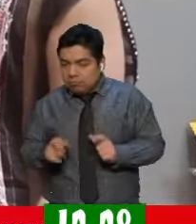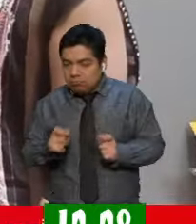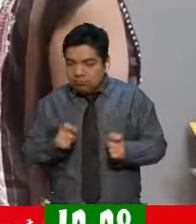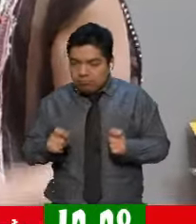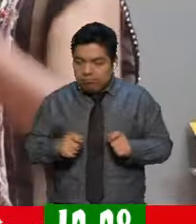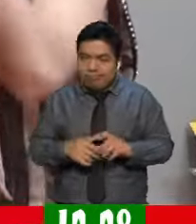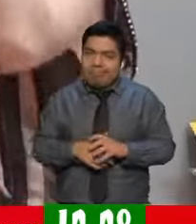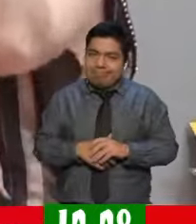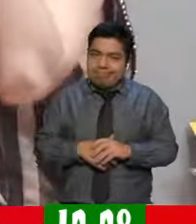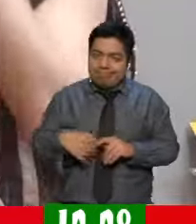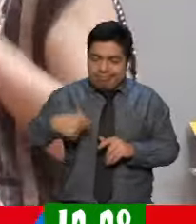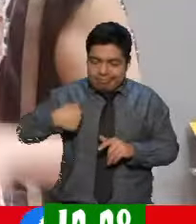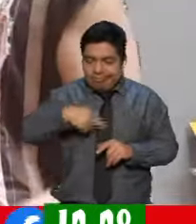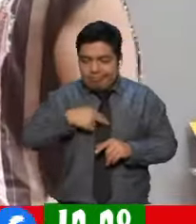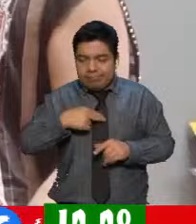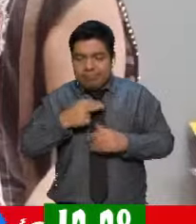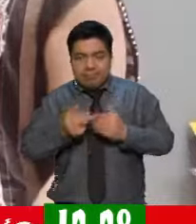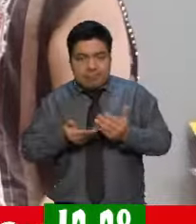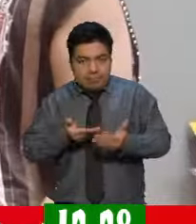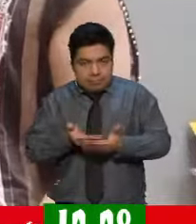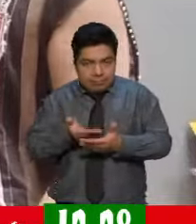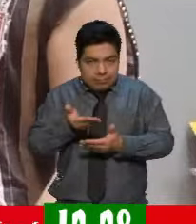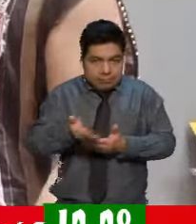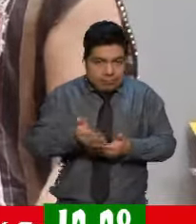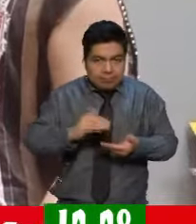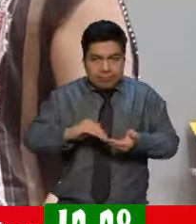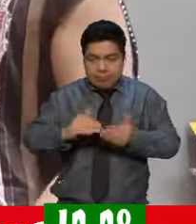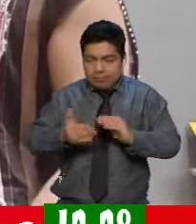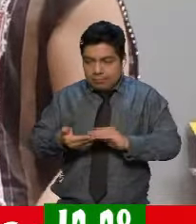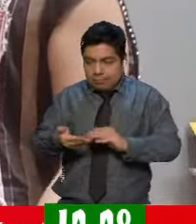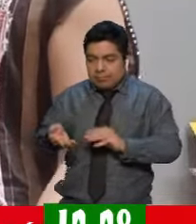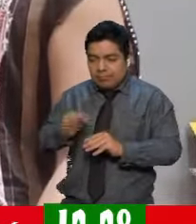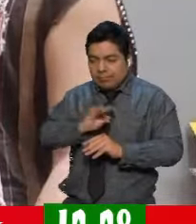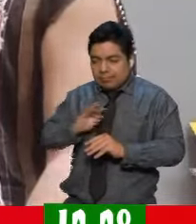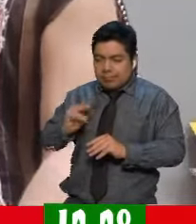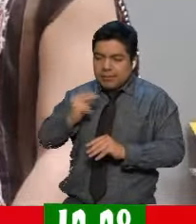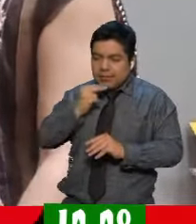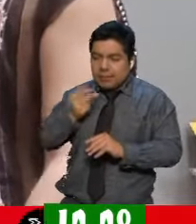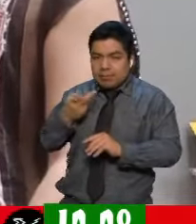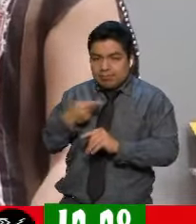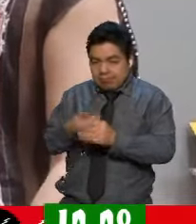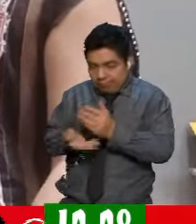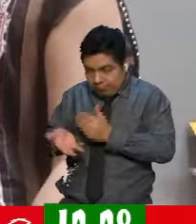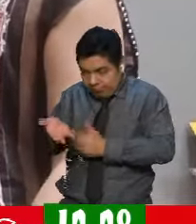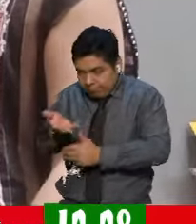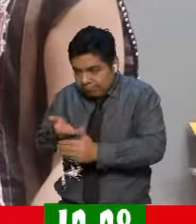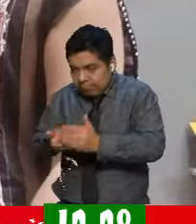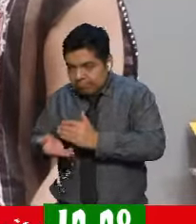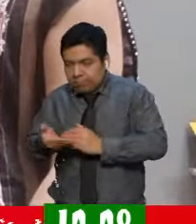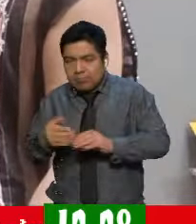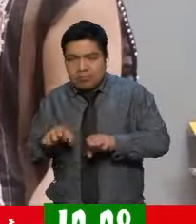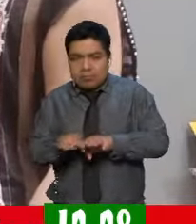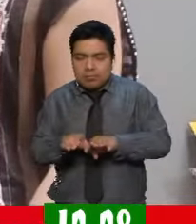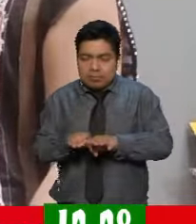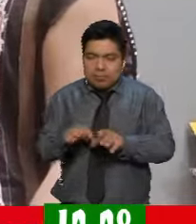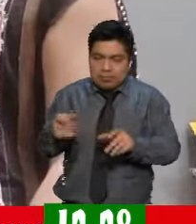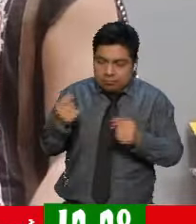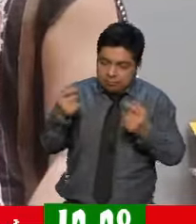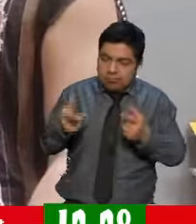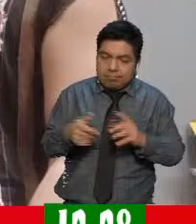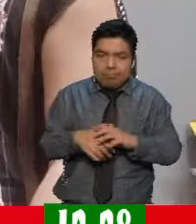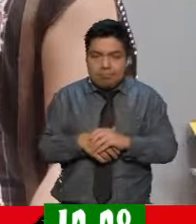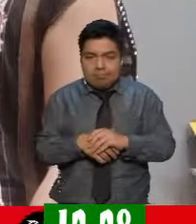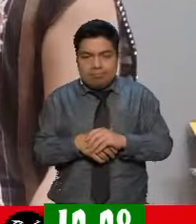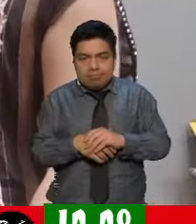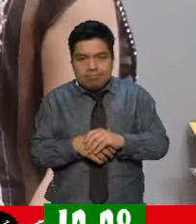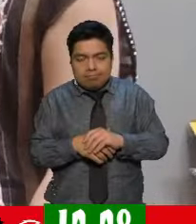proponemos que tal vez son herramientas que en algún momento tiene que llegar la forma de colaborar y trabajar junto con ellas, no son creación humana, pero sí, habla como